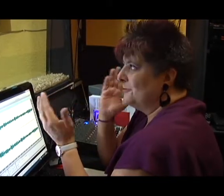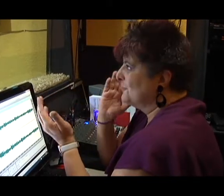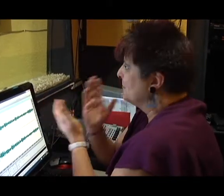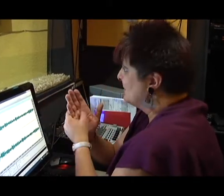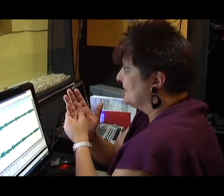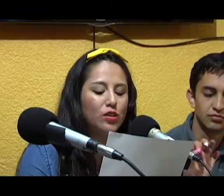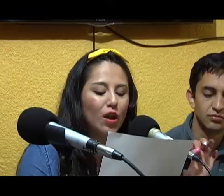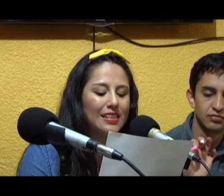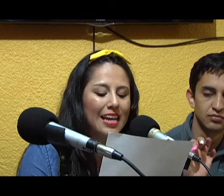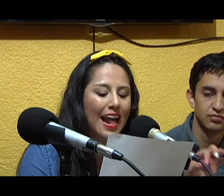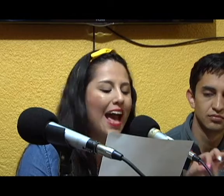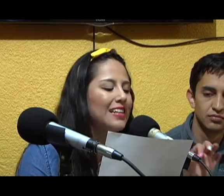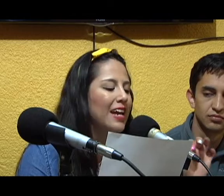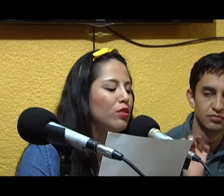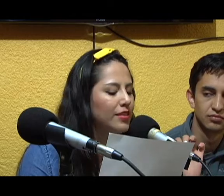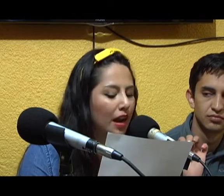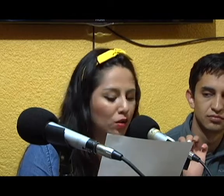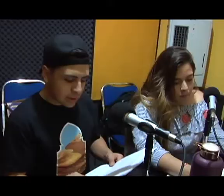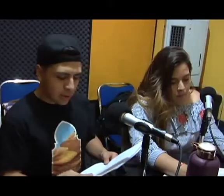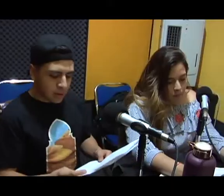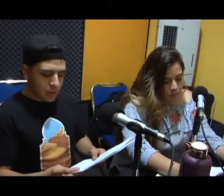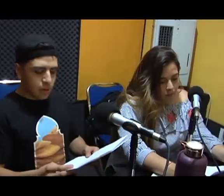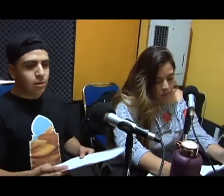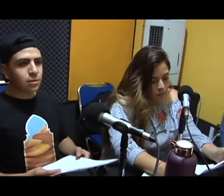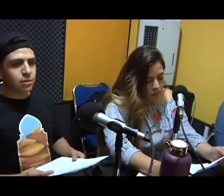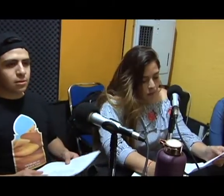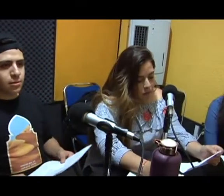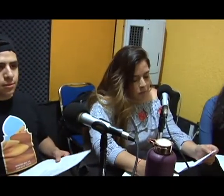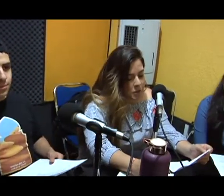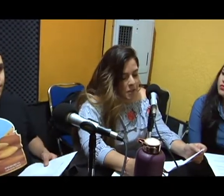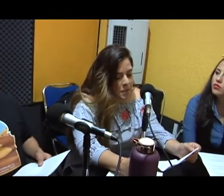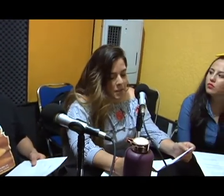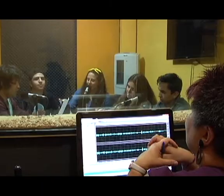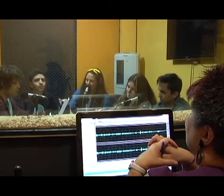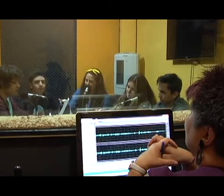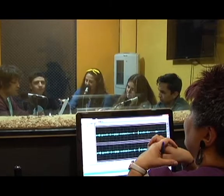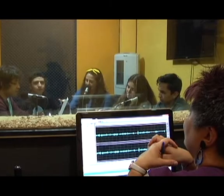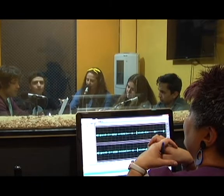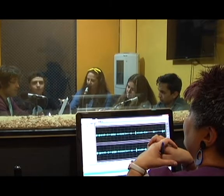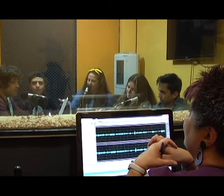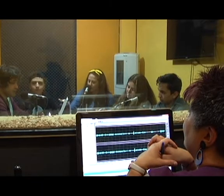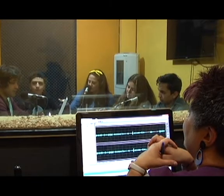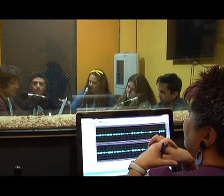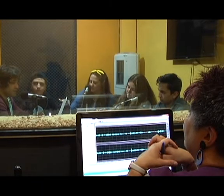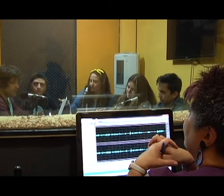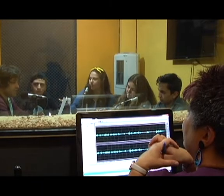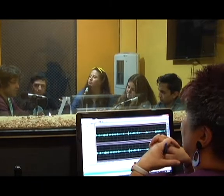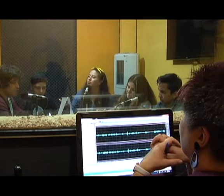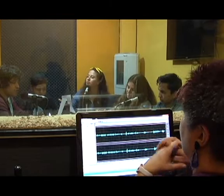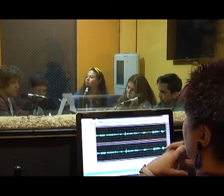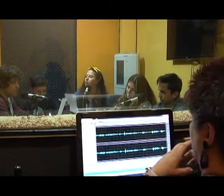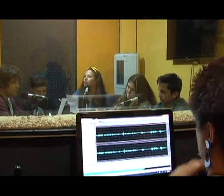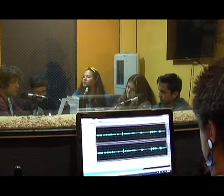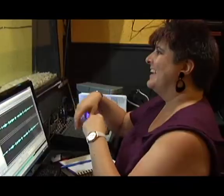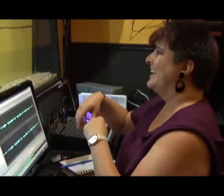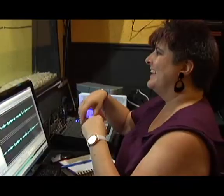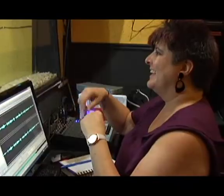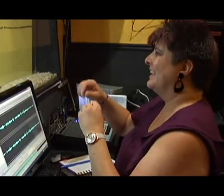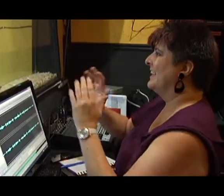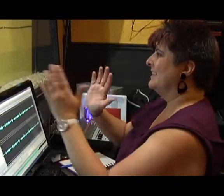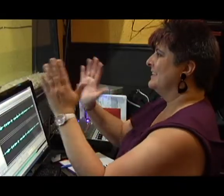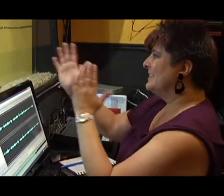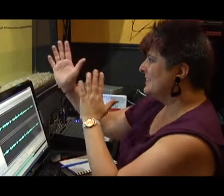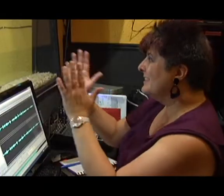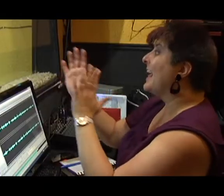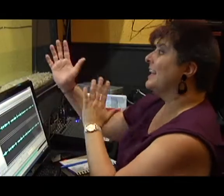sencillo. Pero Irma no solo es una reportera en activo, sino que dedica buena parte de su tiempo a compartir su experiencia, conocimientos y metas dentro de las aulas de